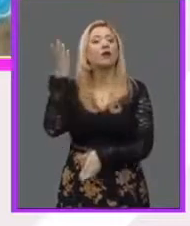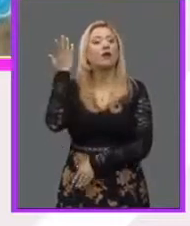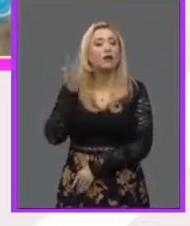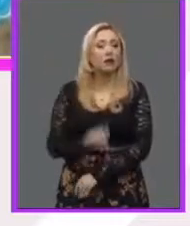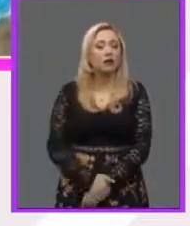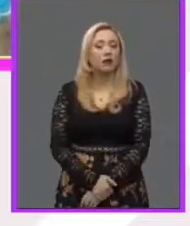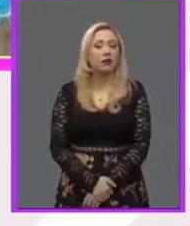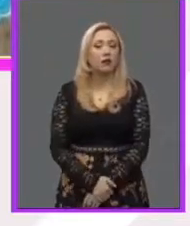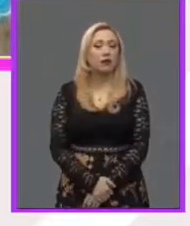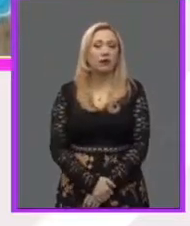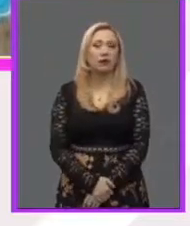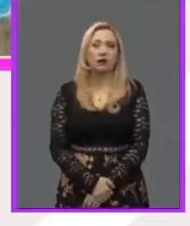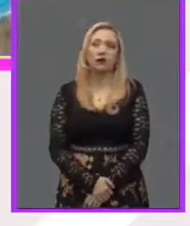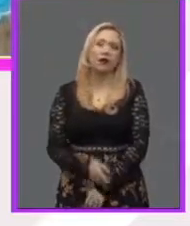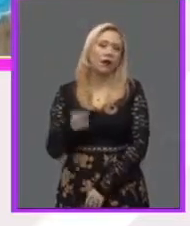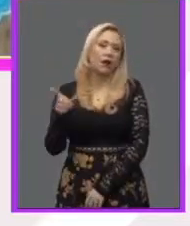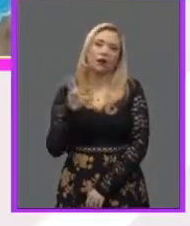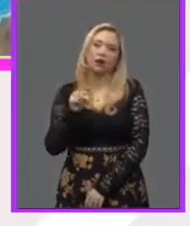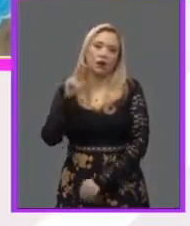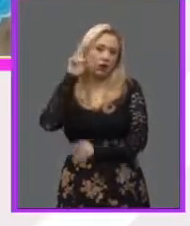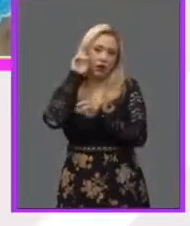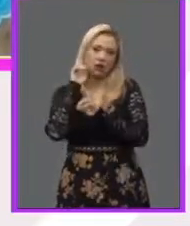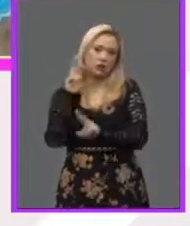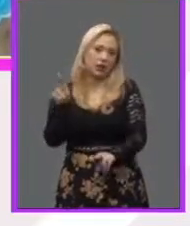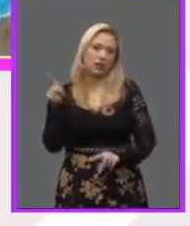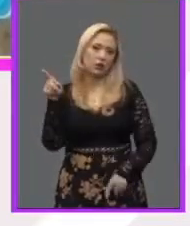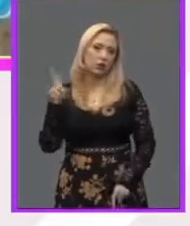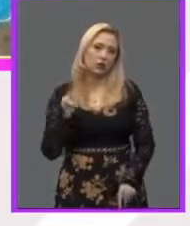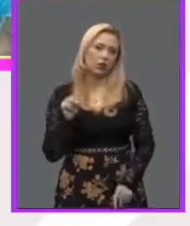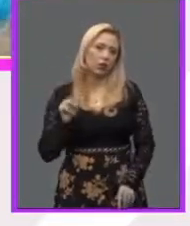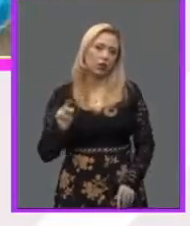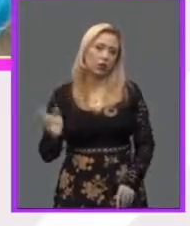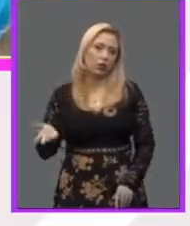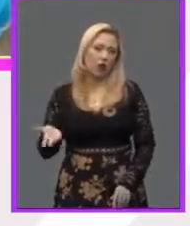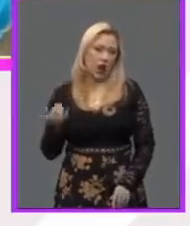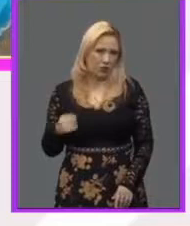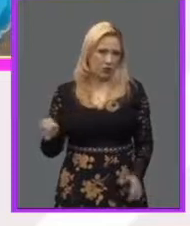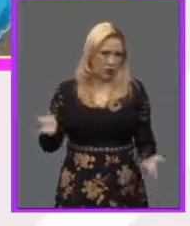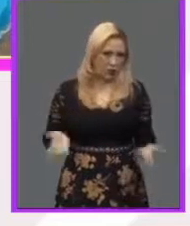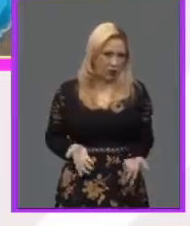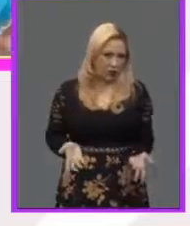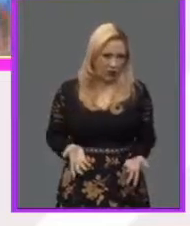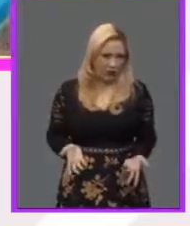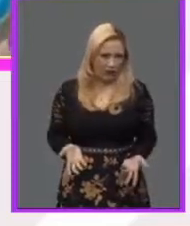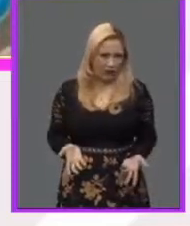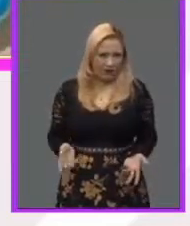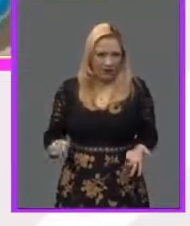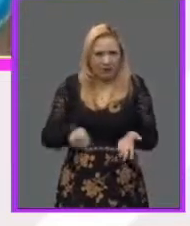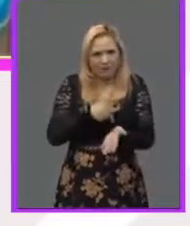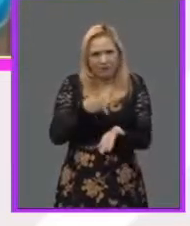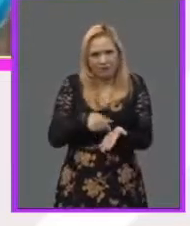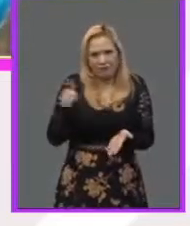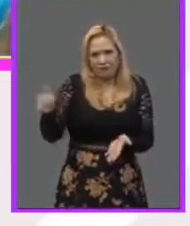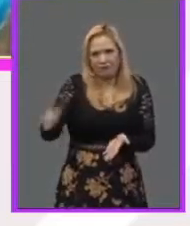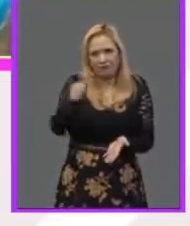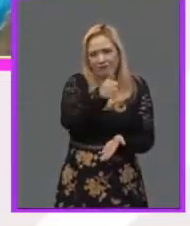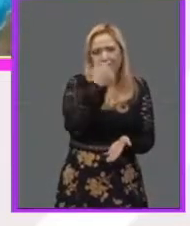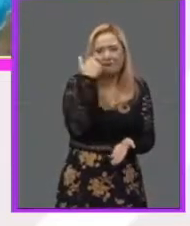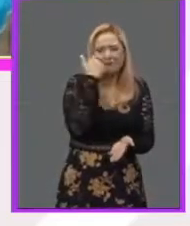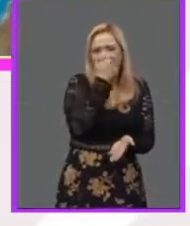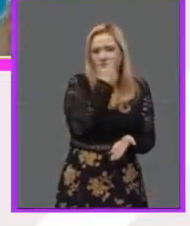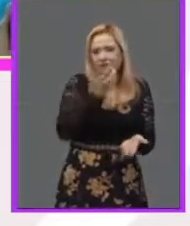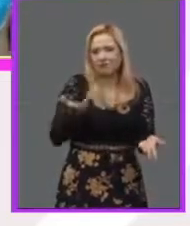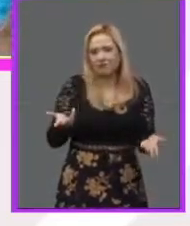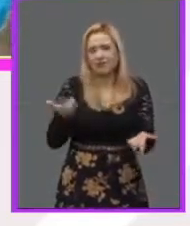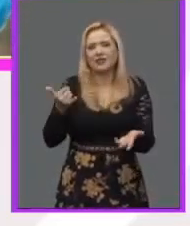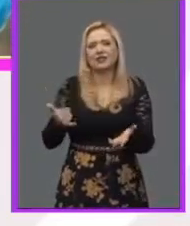habitación, pobre de esa persona porque no es una vivienda digna según la ley de vivienda. O sea, esos absurdos llega porque los espacios son contextuales, ¿no?